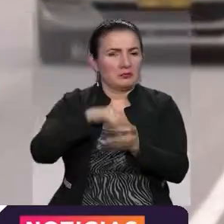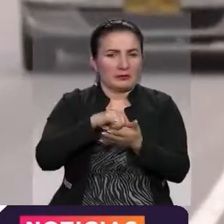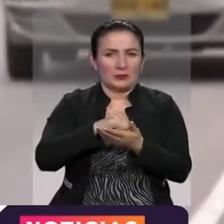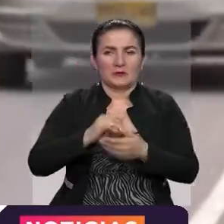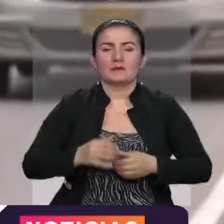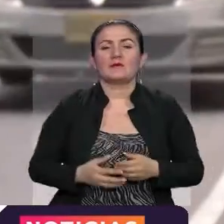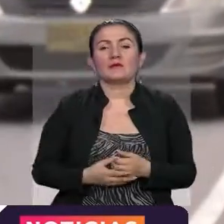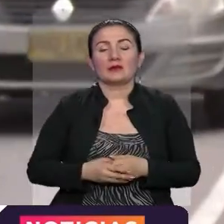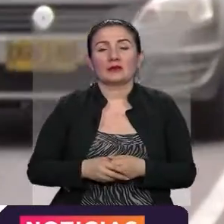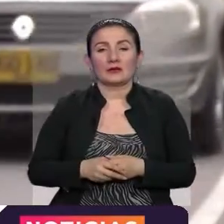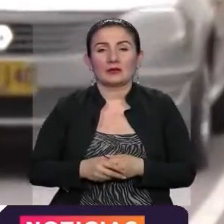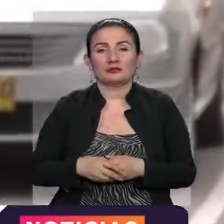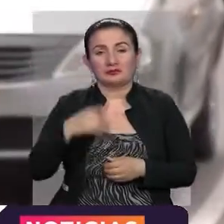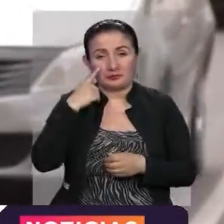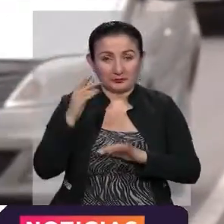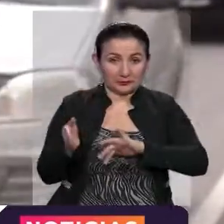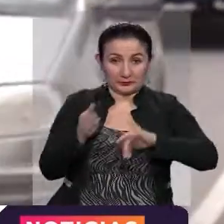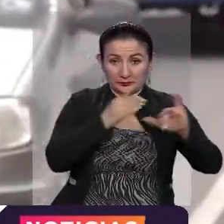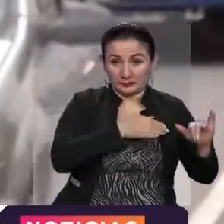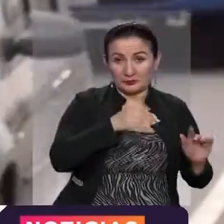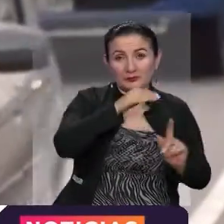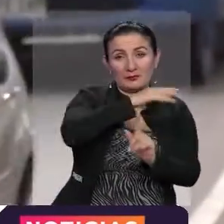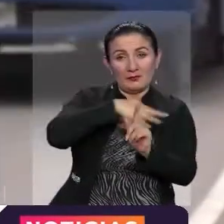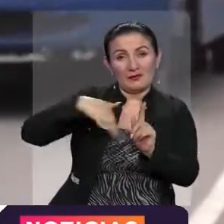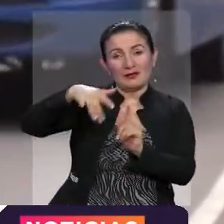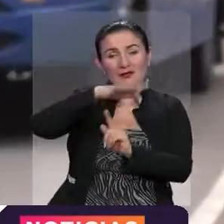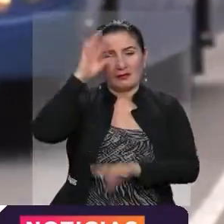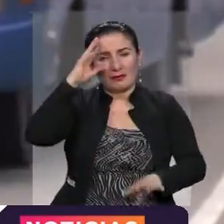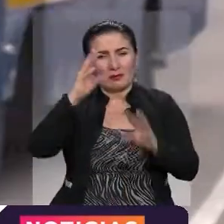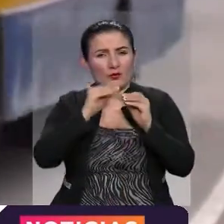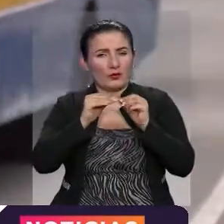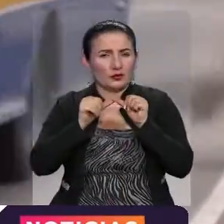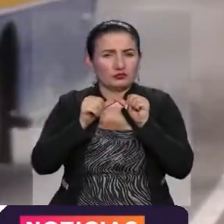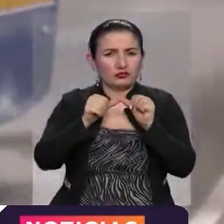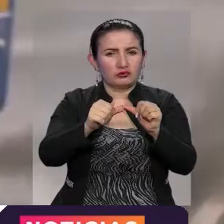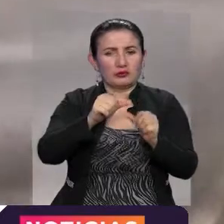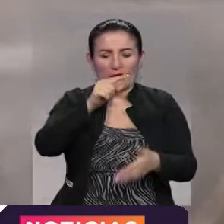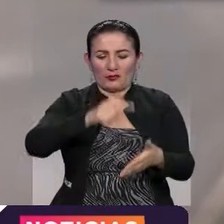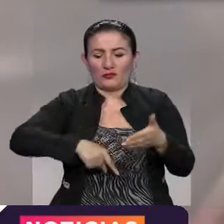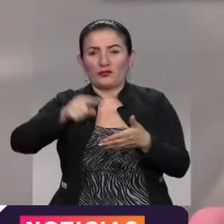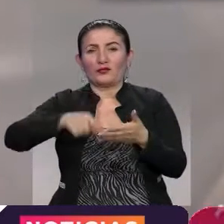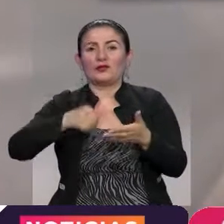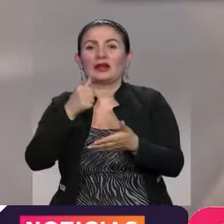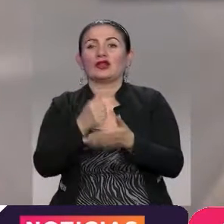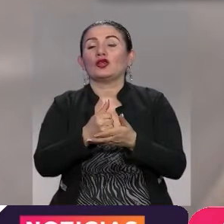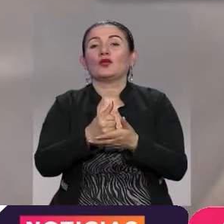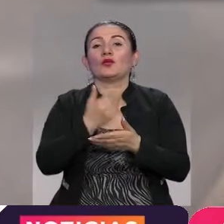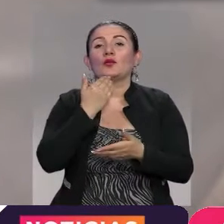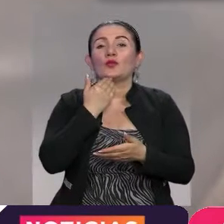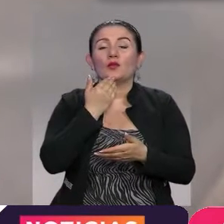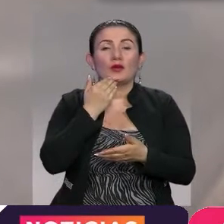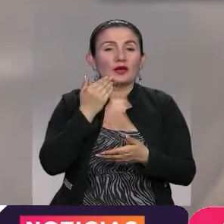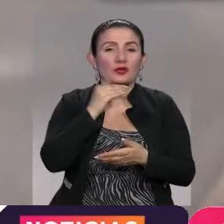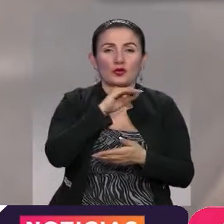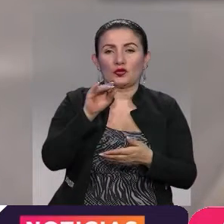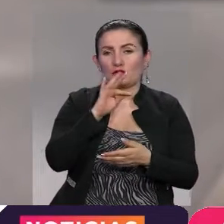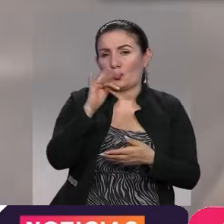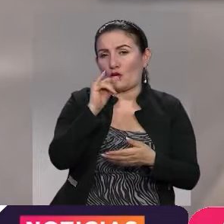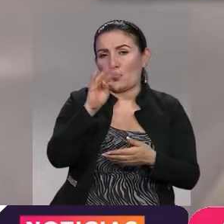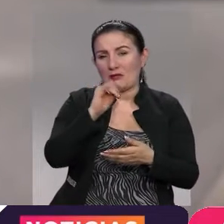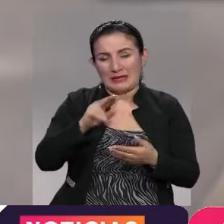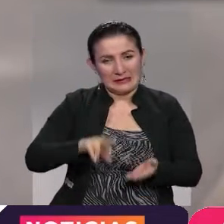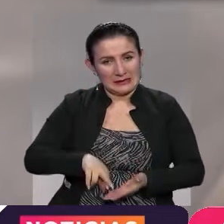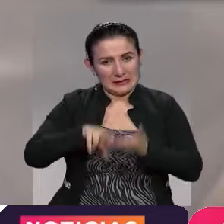Cambiando a temas ambientales, en la capital los acuerdos de conservación firmados en la Reserva Thomas Van der Hamen para su restauración